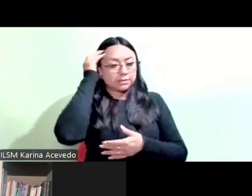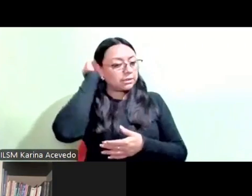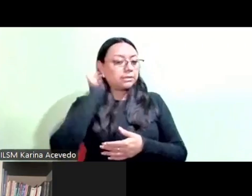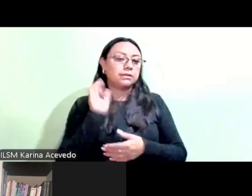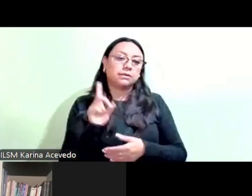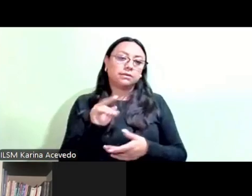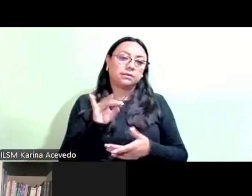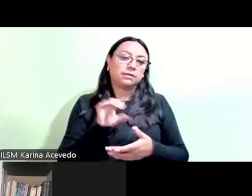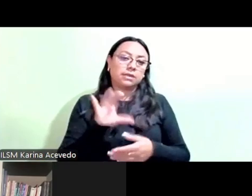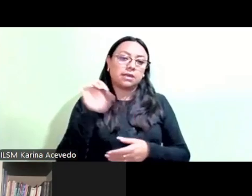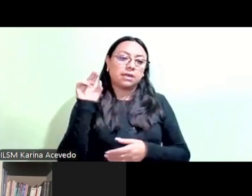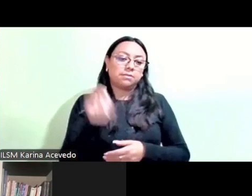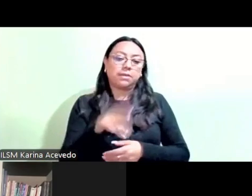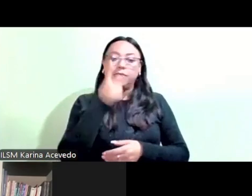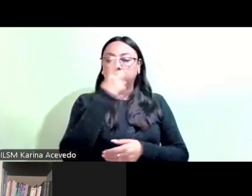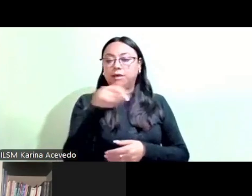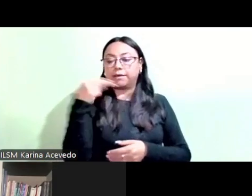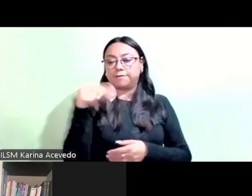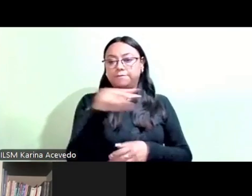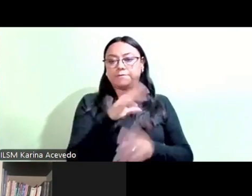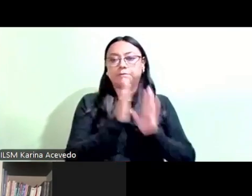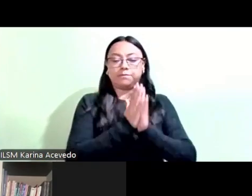manifestarlo mencionando su nombre.